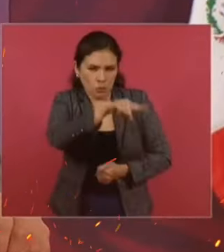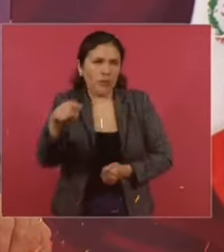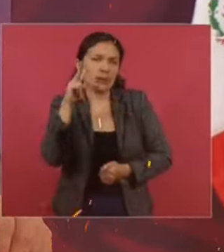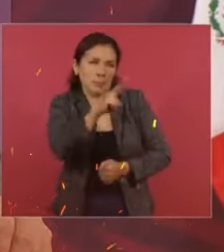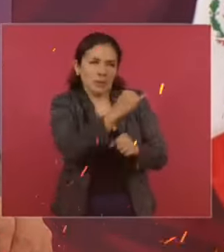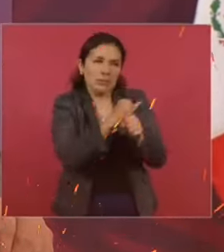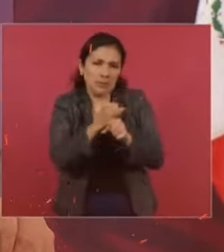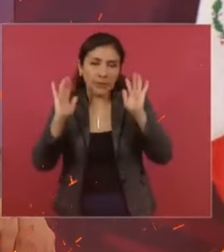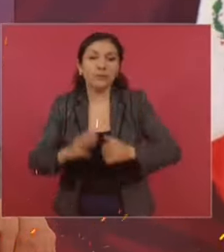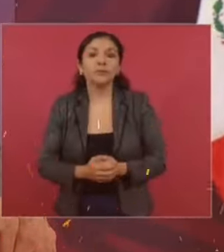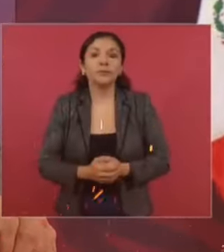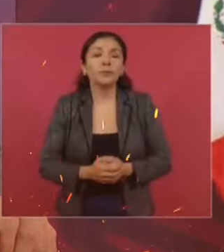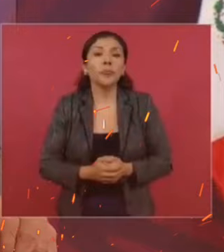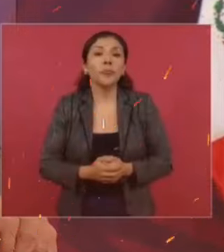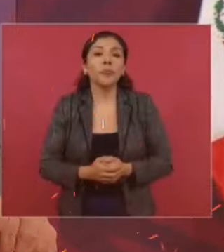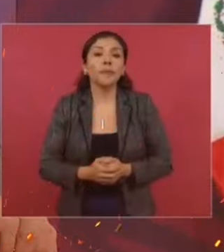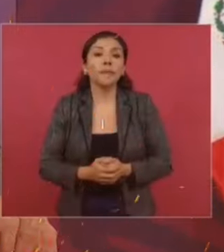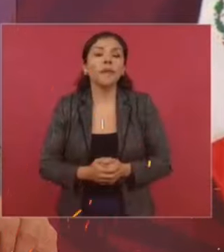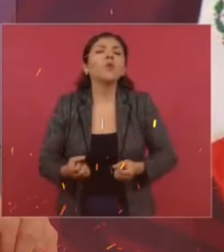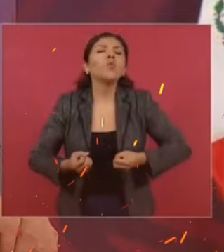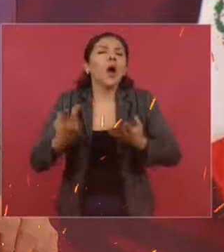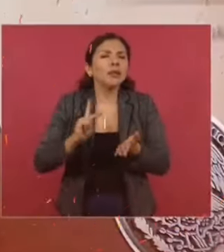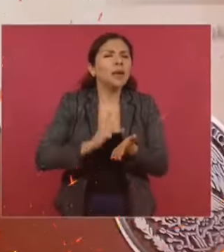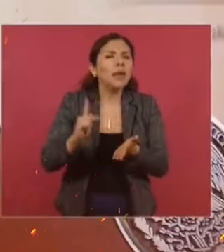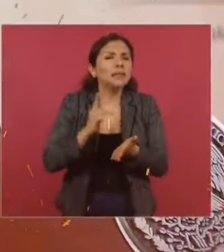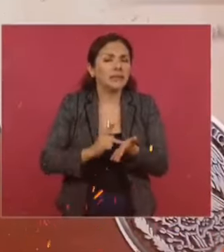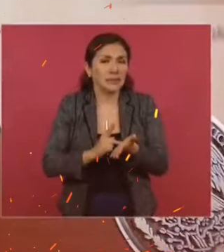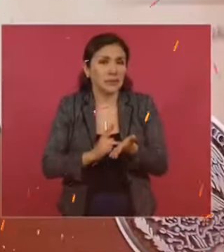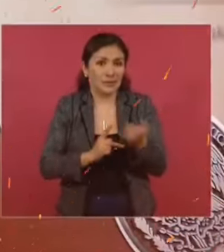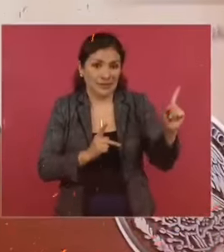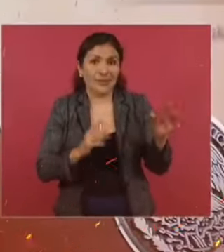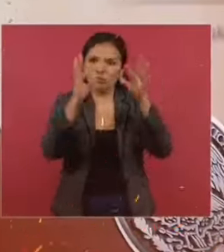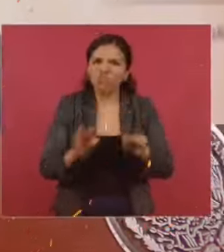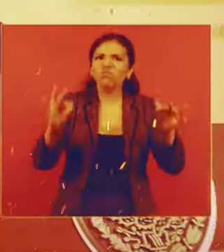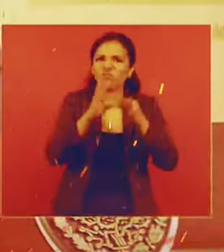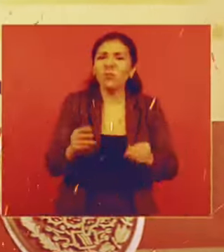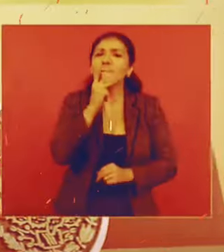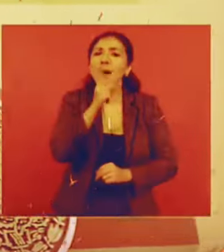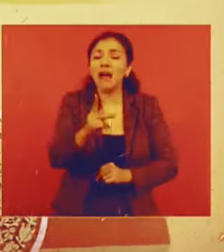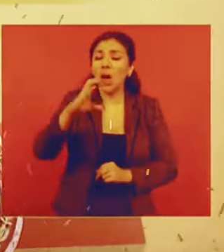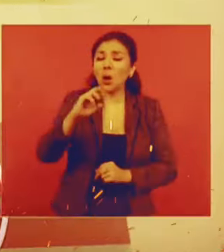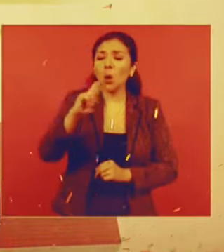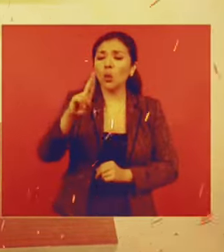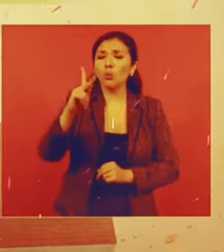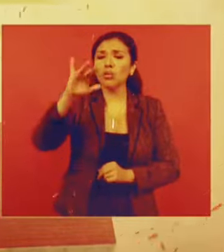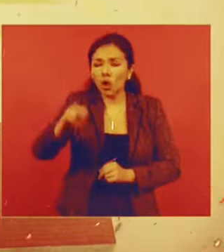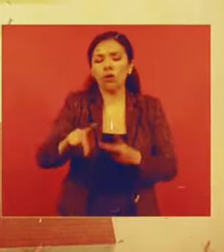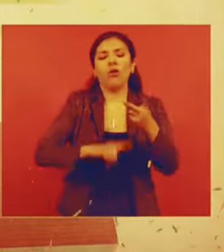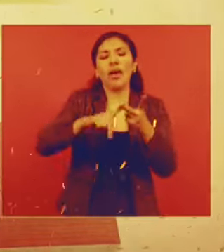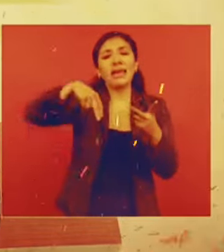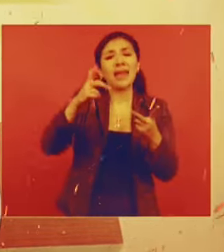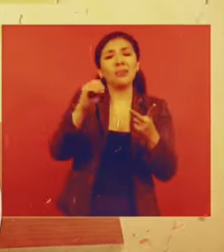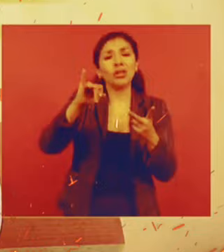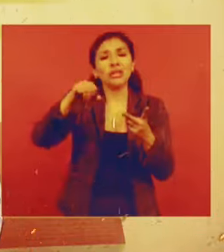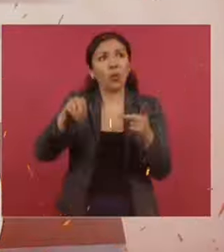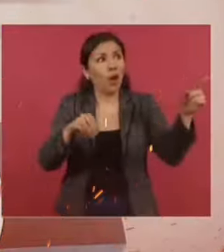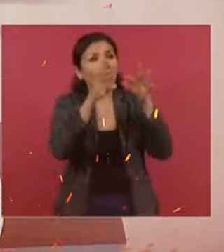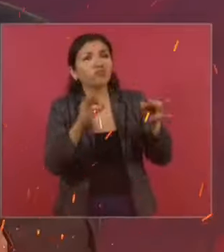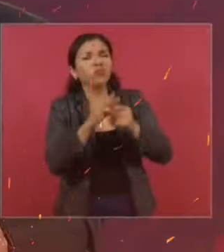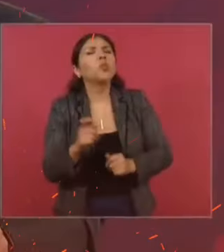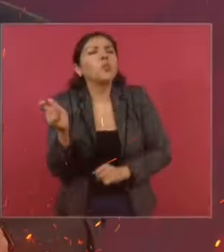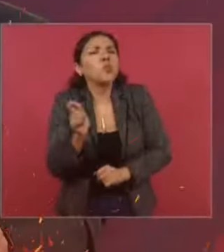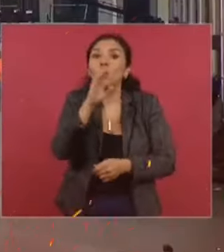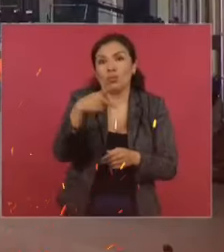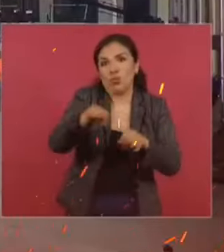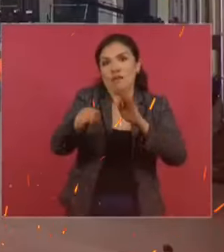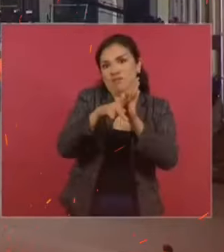tarea, ¿cuántas veces en sus intervenciones ha pronunciado la palabra corrupción o nepotismo la actual presidenta de la